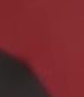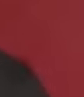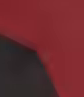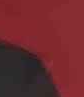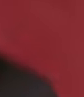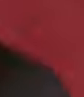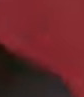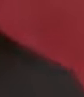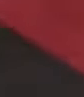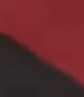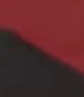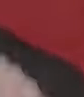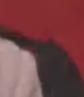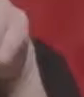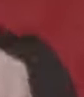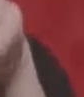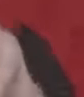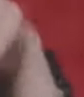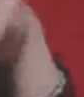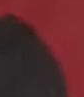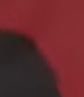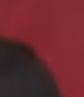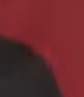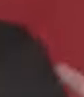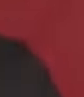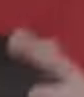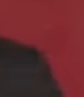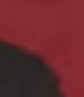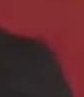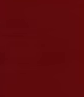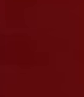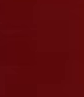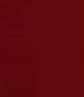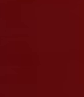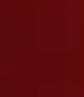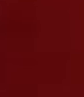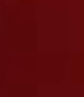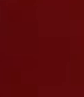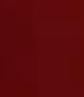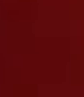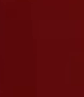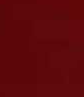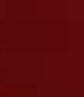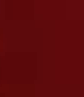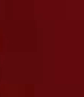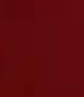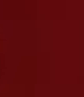le jodan al mundo. Escribo esto en tu bañera, estilo Dalton Trumbo.